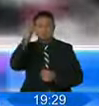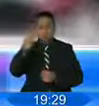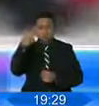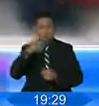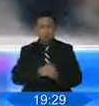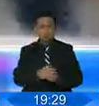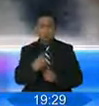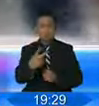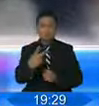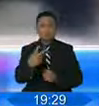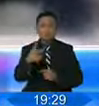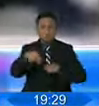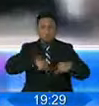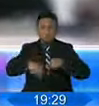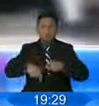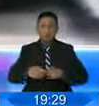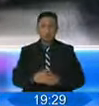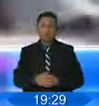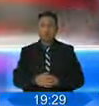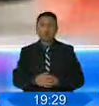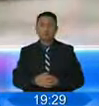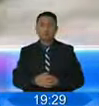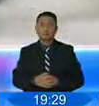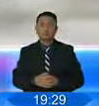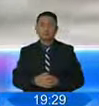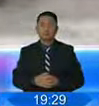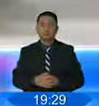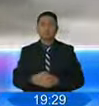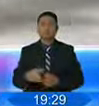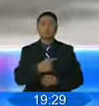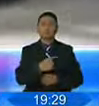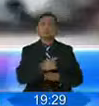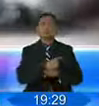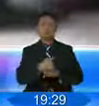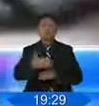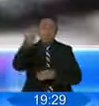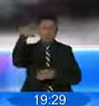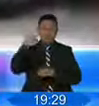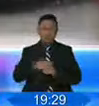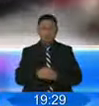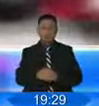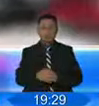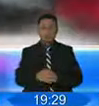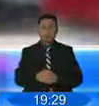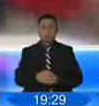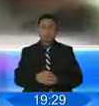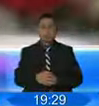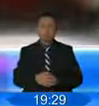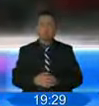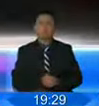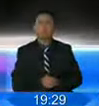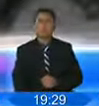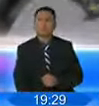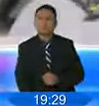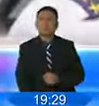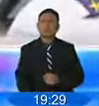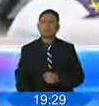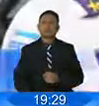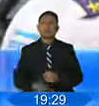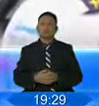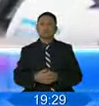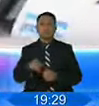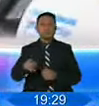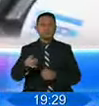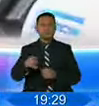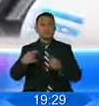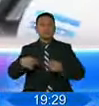a dos agentes de tránsito. Ese video fue la semana pasada, es de un garaje de parqueo de vehículos. Hay reincidencia en parquear los vehículos,